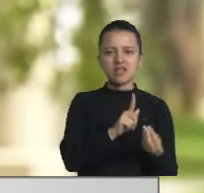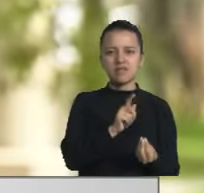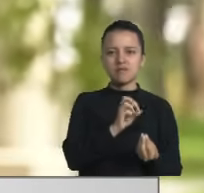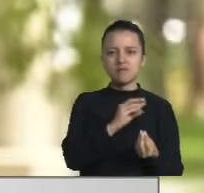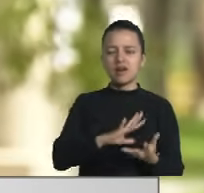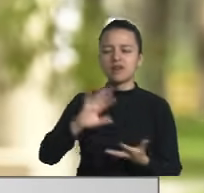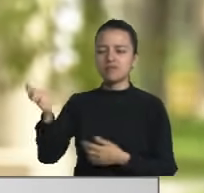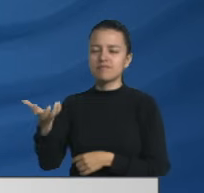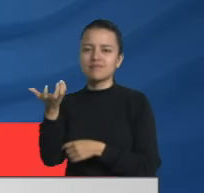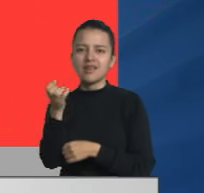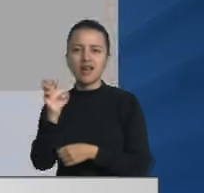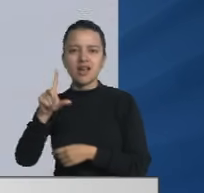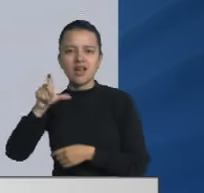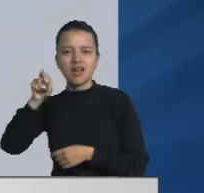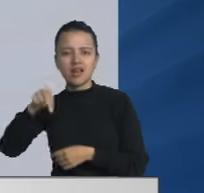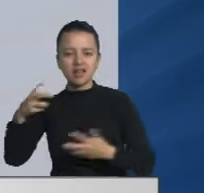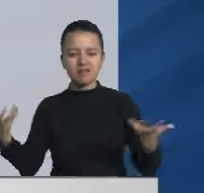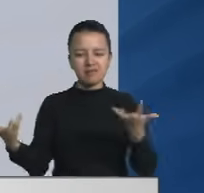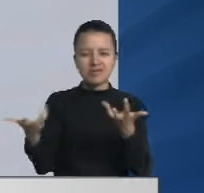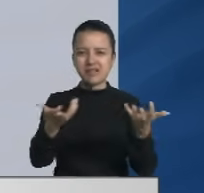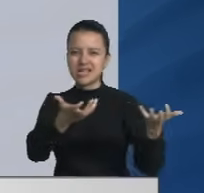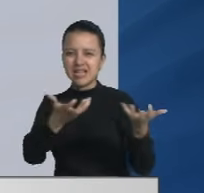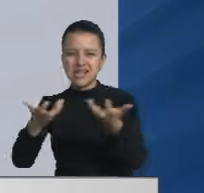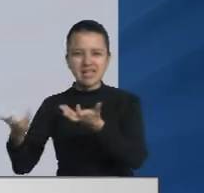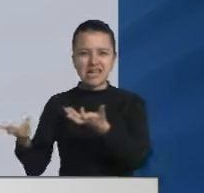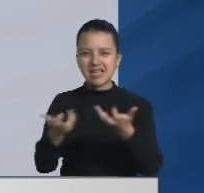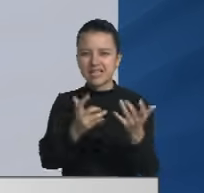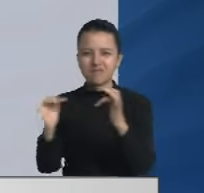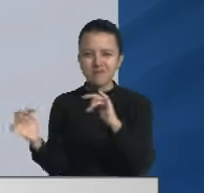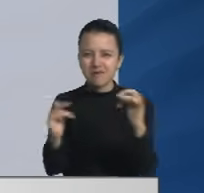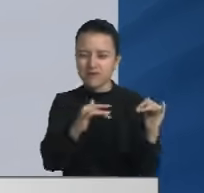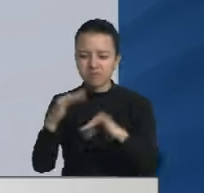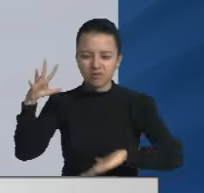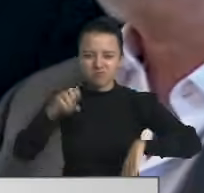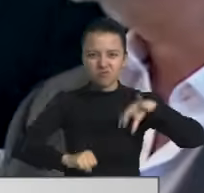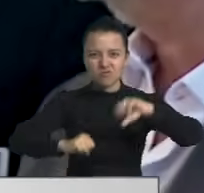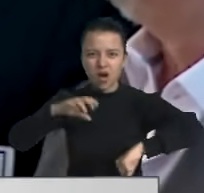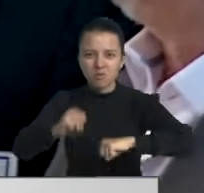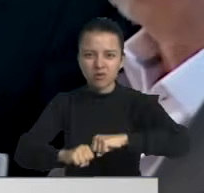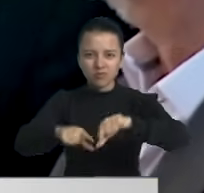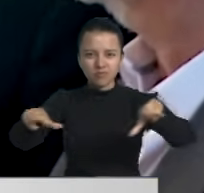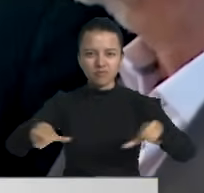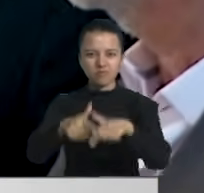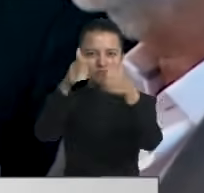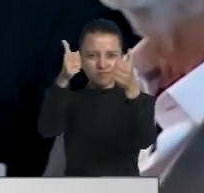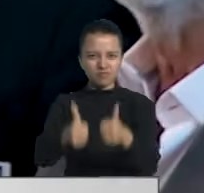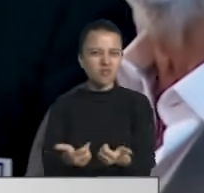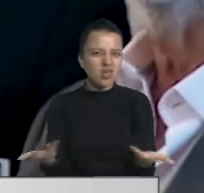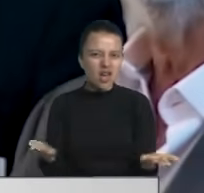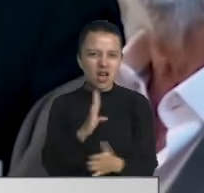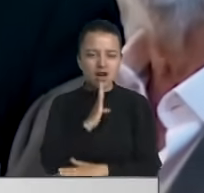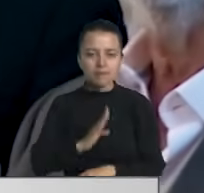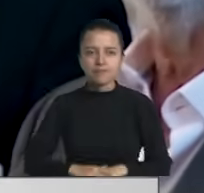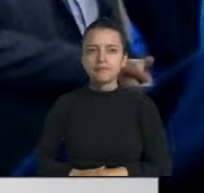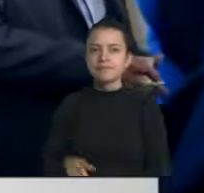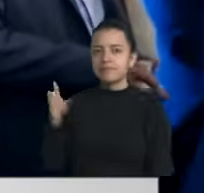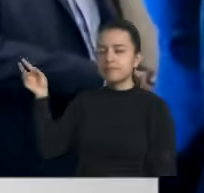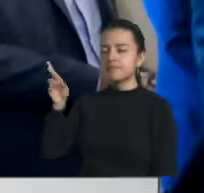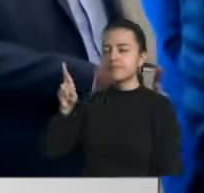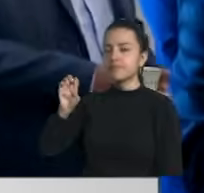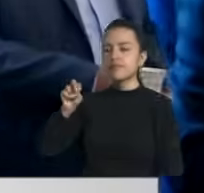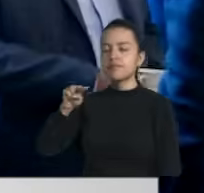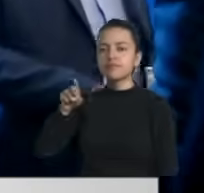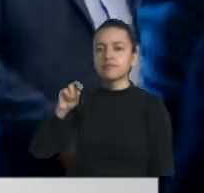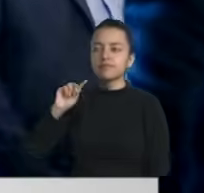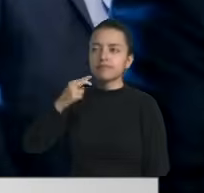y el ELN. Pues se conoció una carta que envió el gobernador de este departamento, Renzón Jesús Martínez, directamente